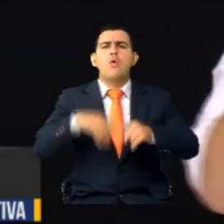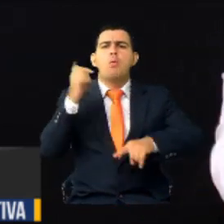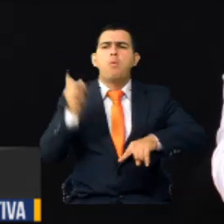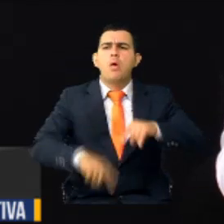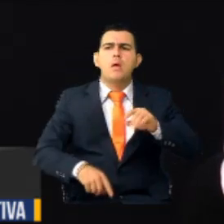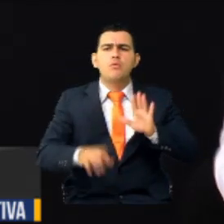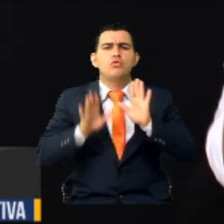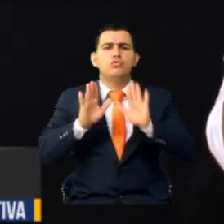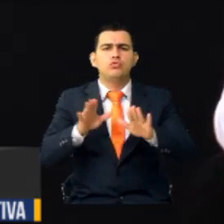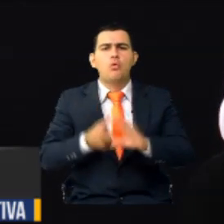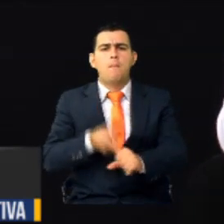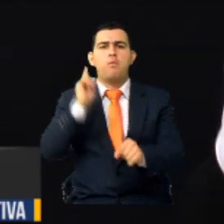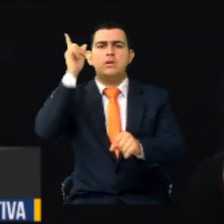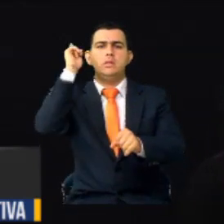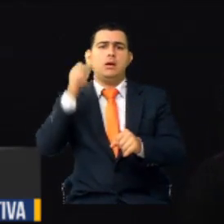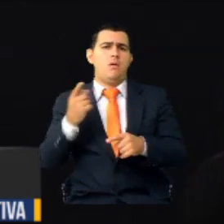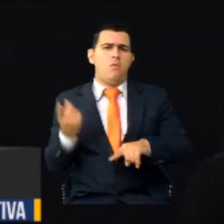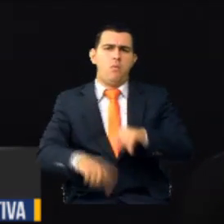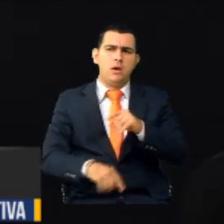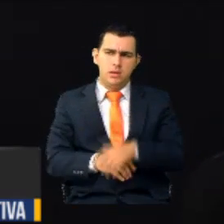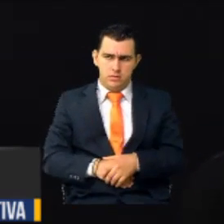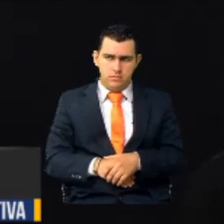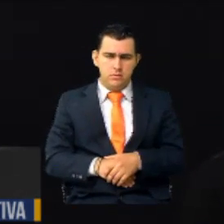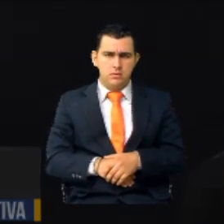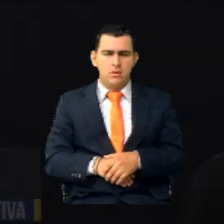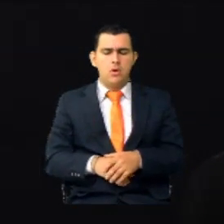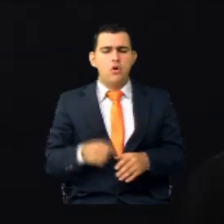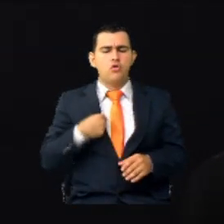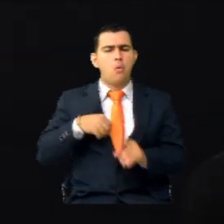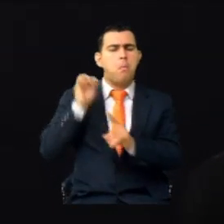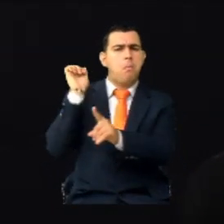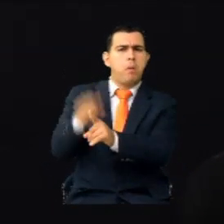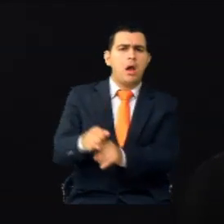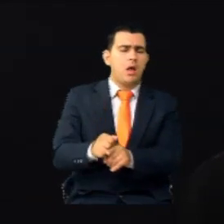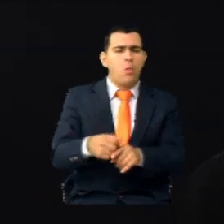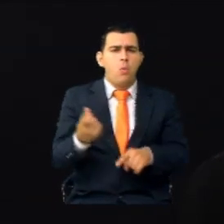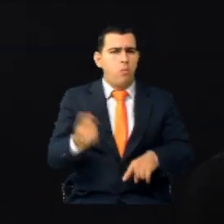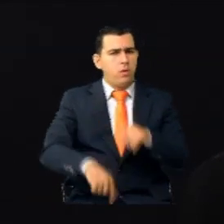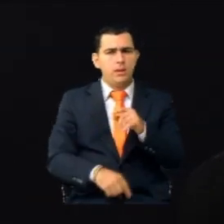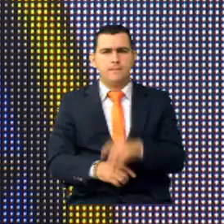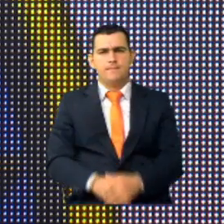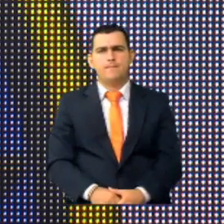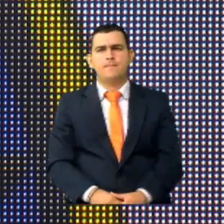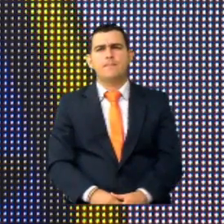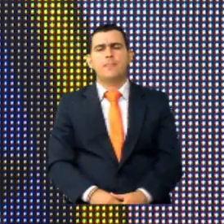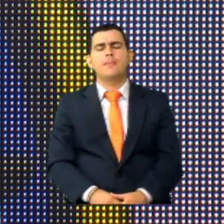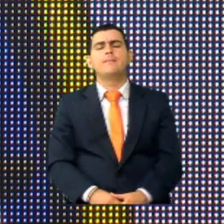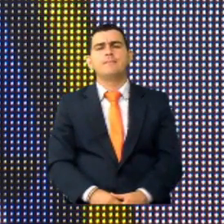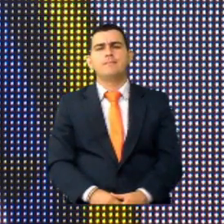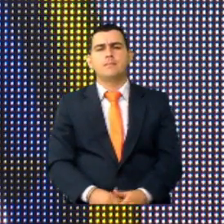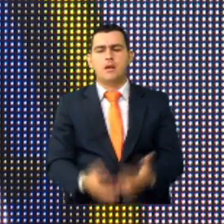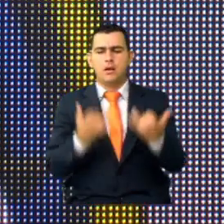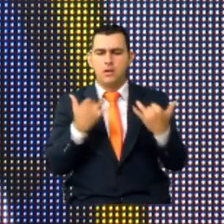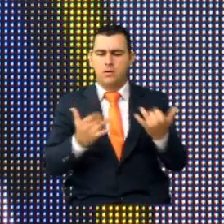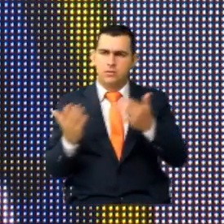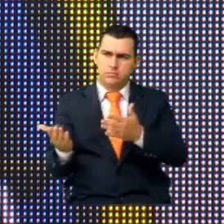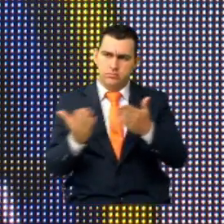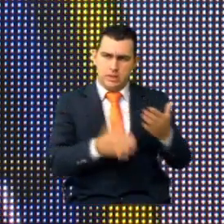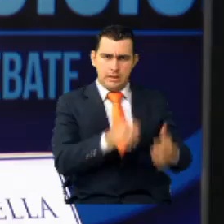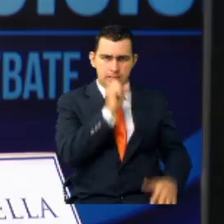política nos permita transgredir la ley o ignorarla o desconocerla. Es momento para la contrapregunta,